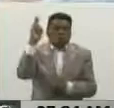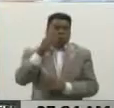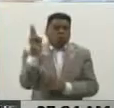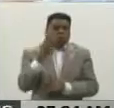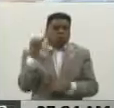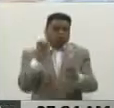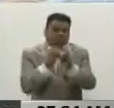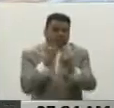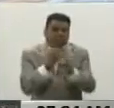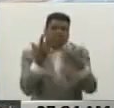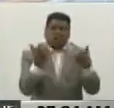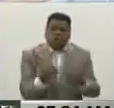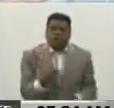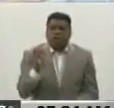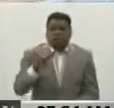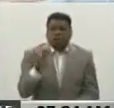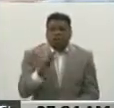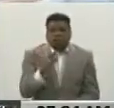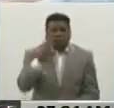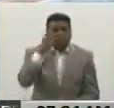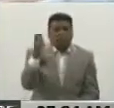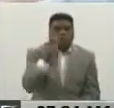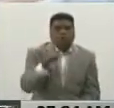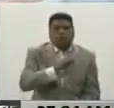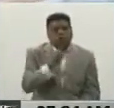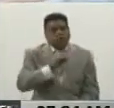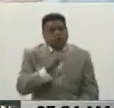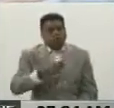vamos a buscar a esa población que no tiene